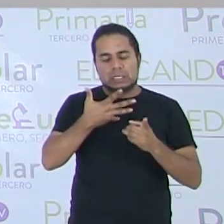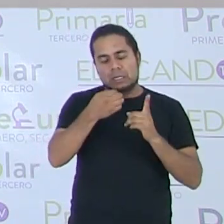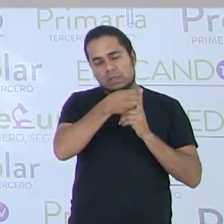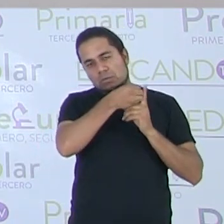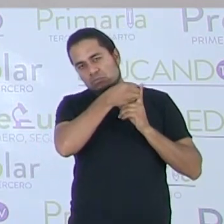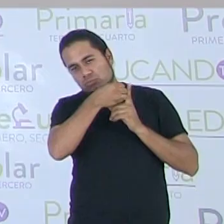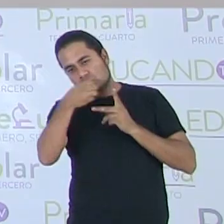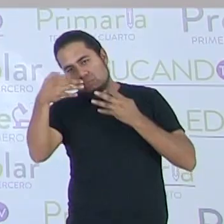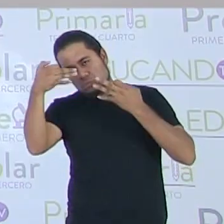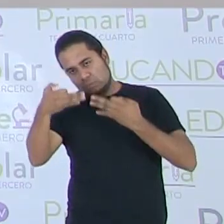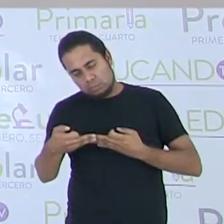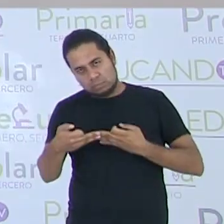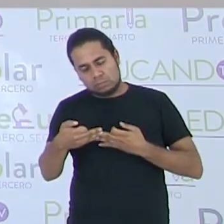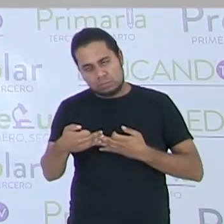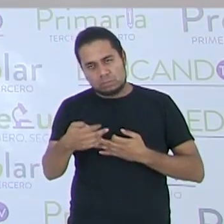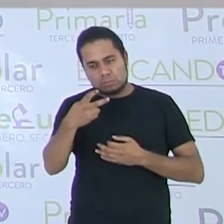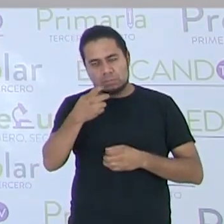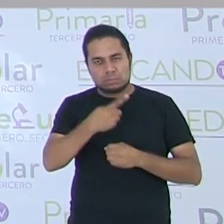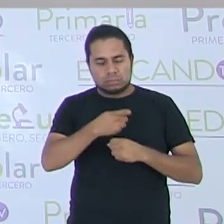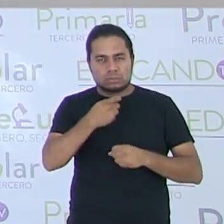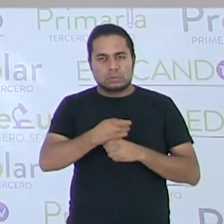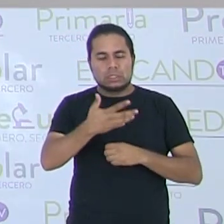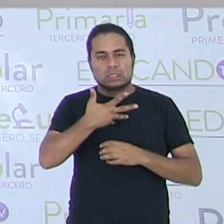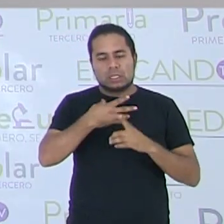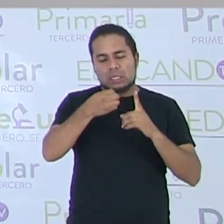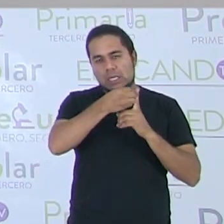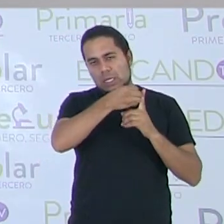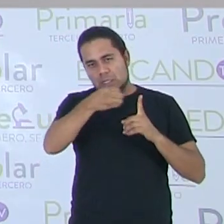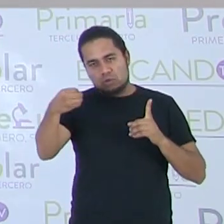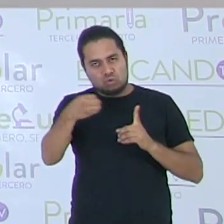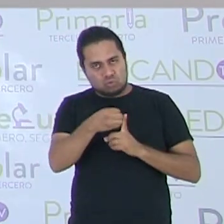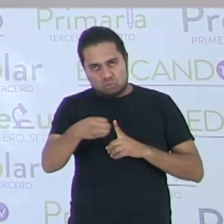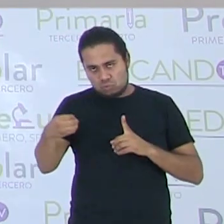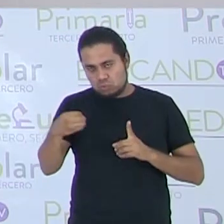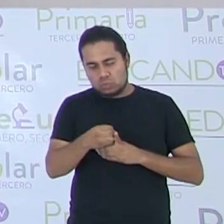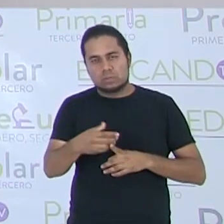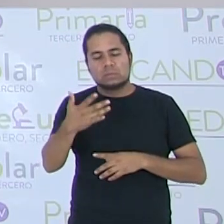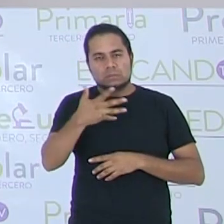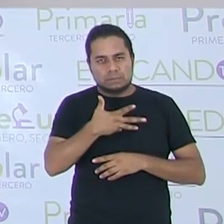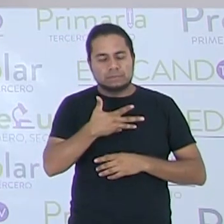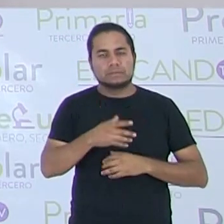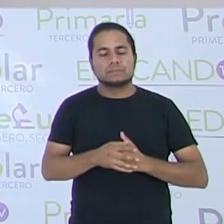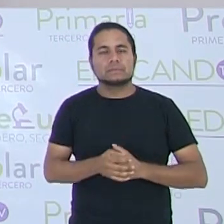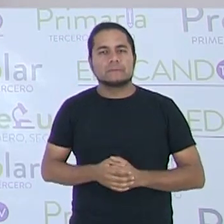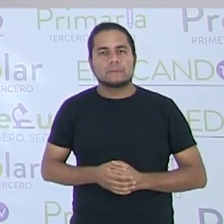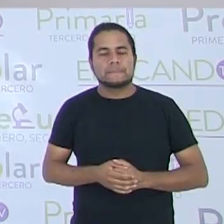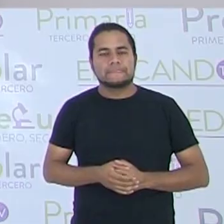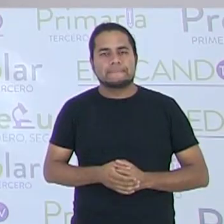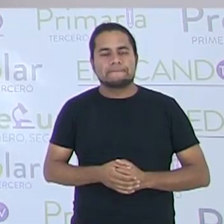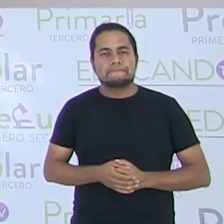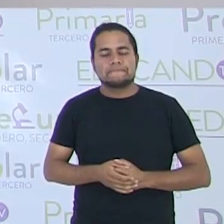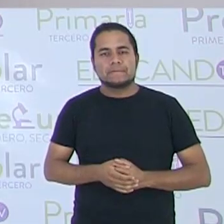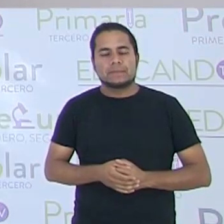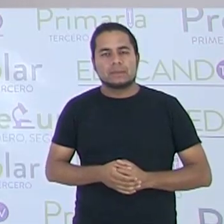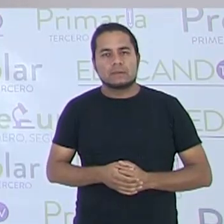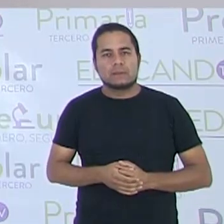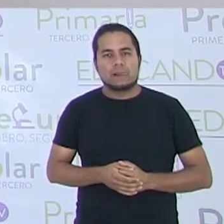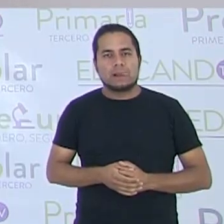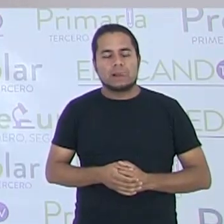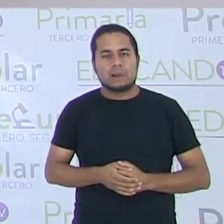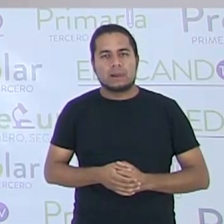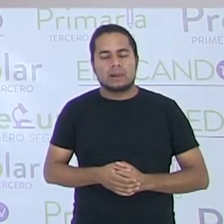estructura. Lo primero, tienen una estructura. ¿Sí?